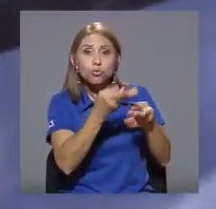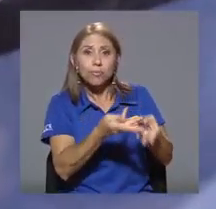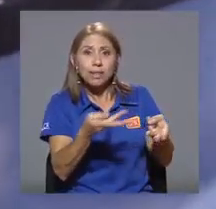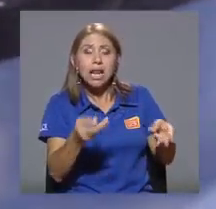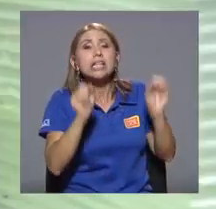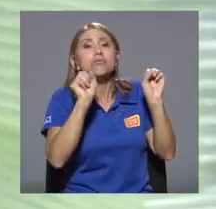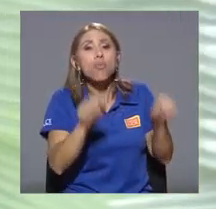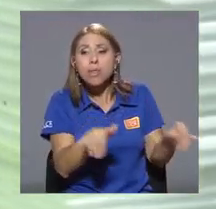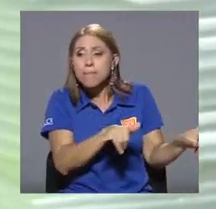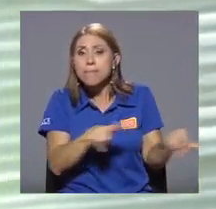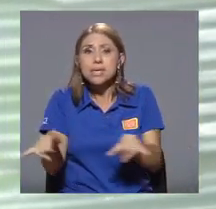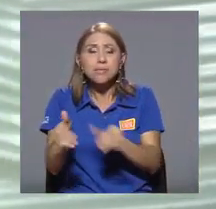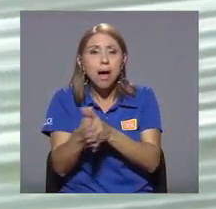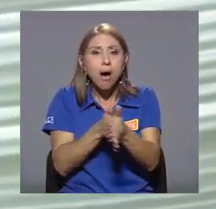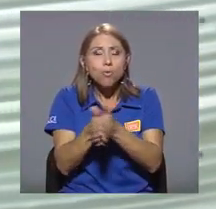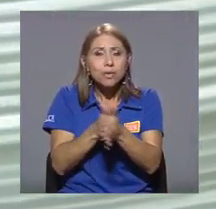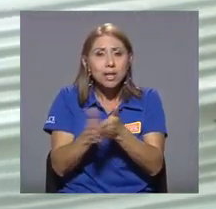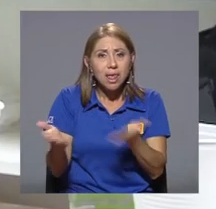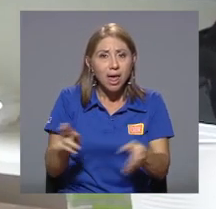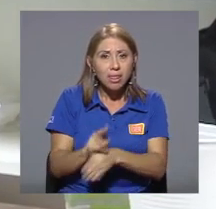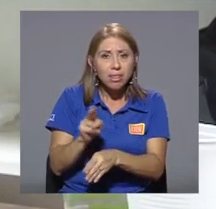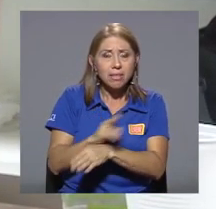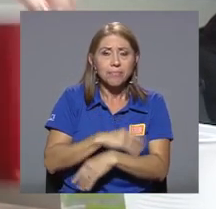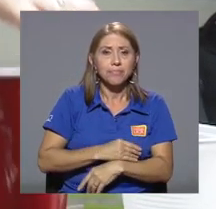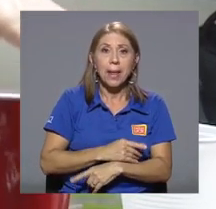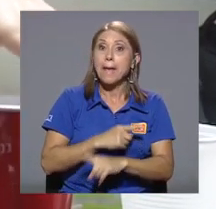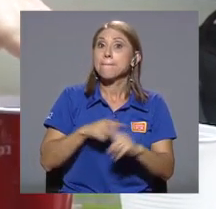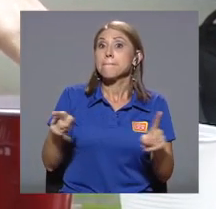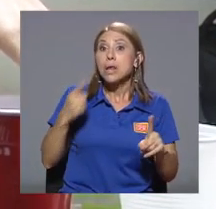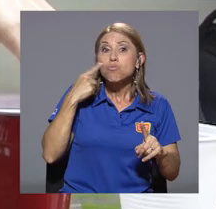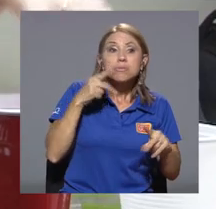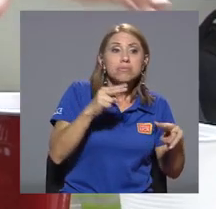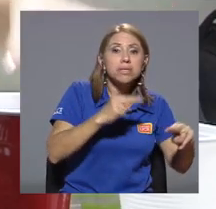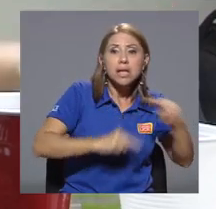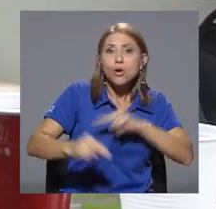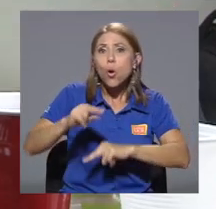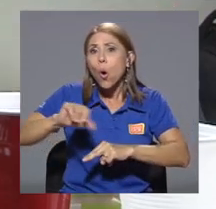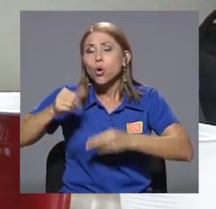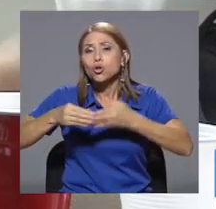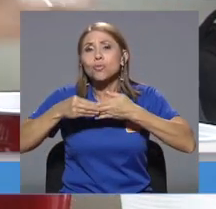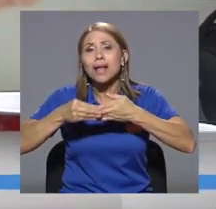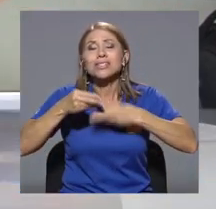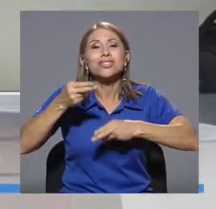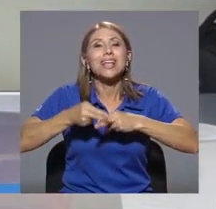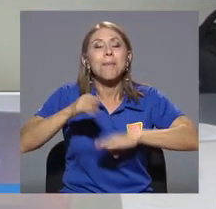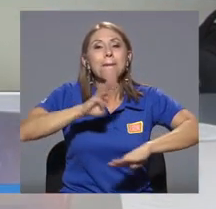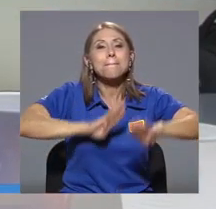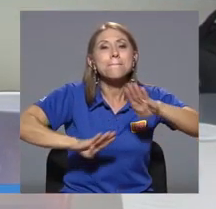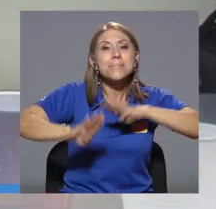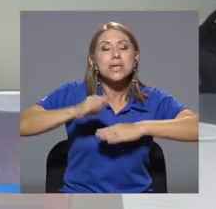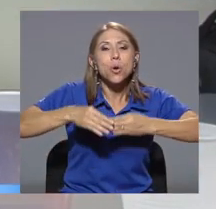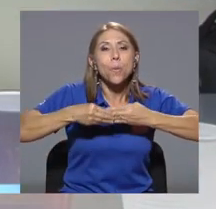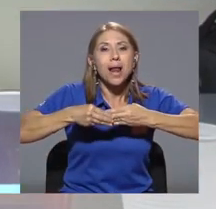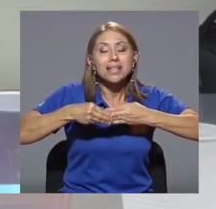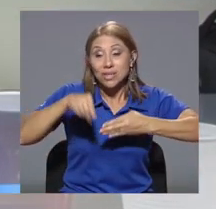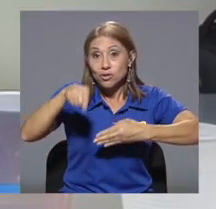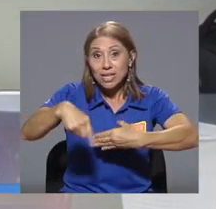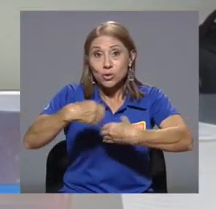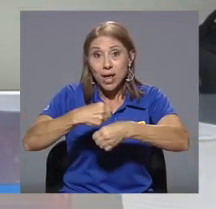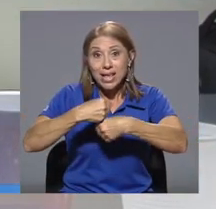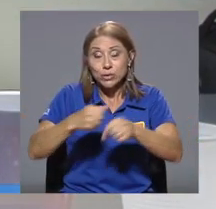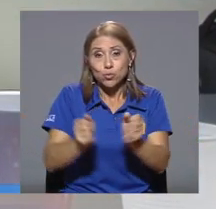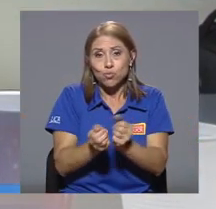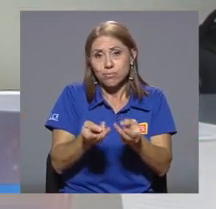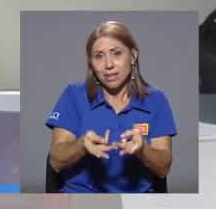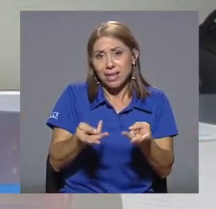que pueden tener la misma utilidad. Pero el mercado nos ofrece otros plásticos que se llaman bioplásticos, que están hechos de